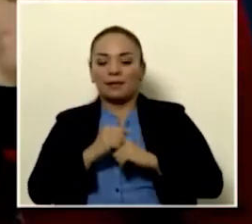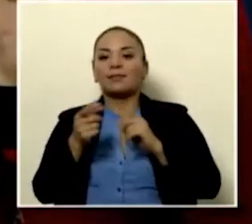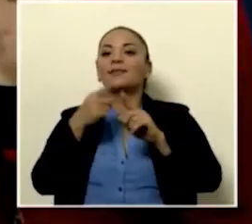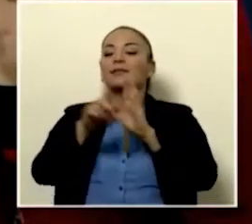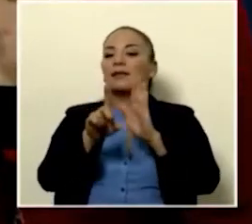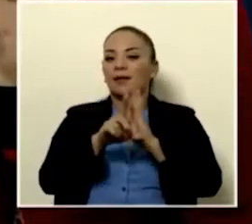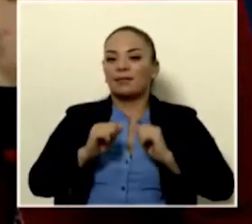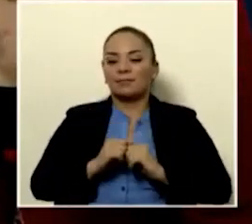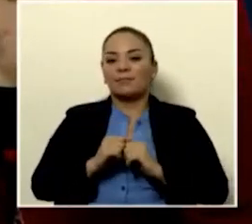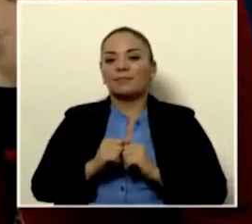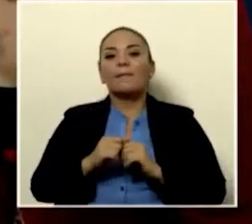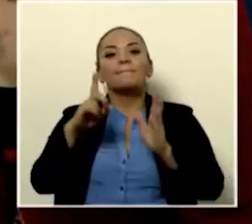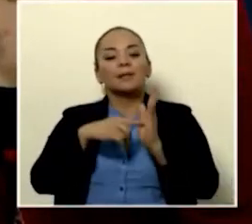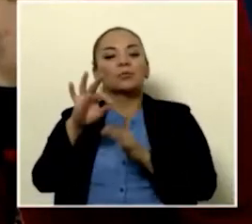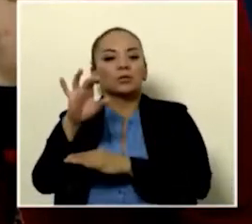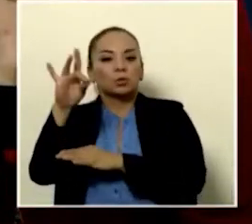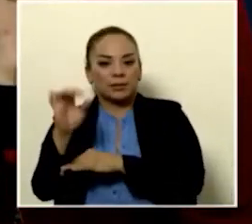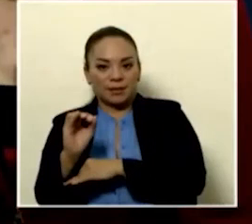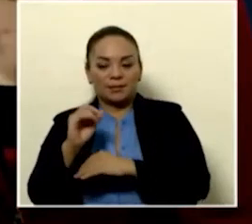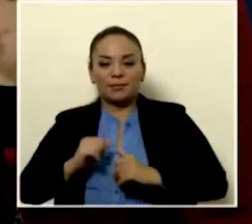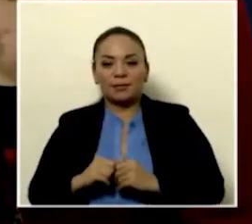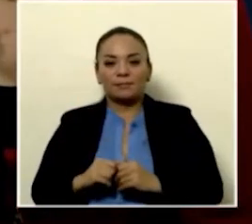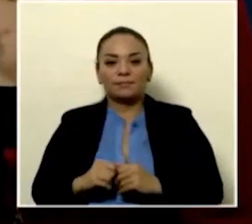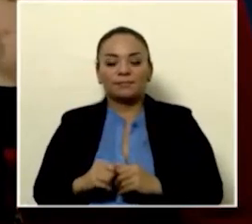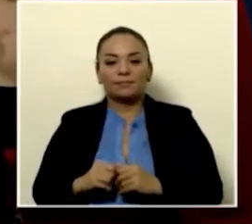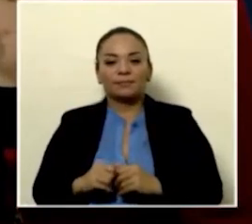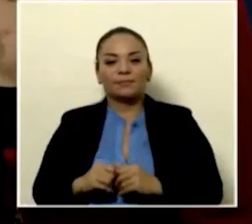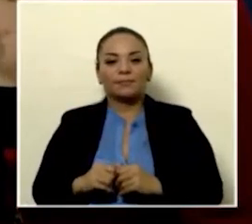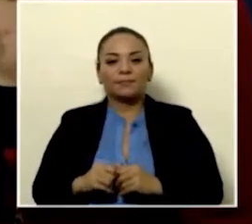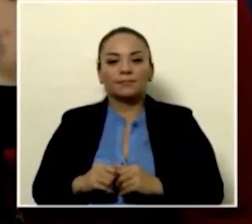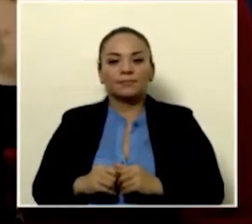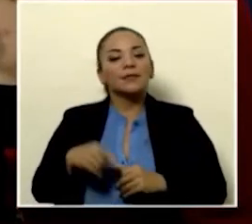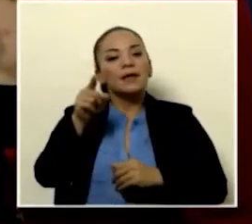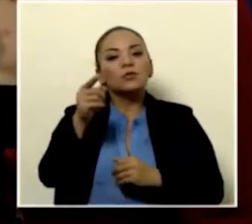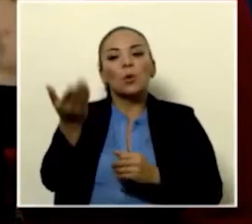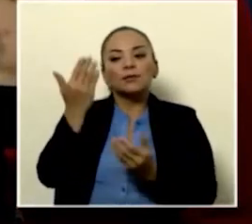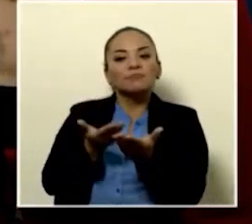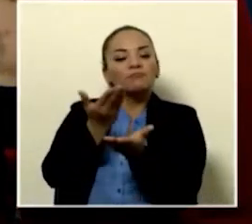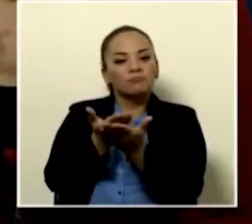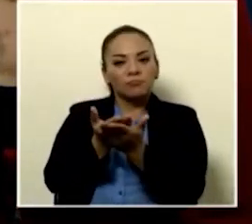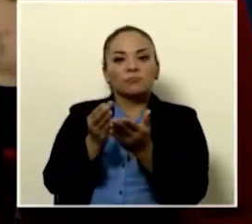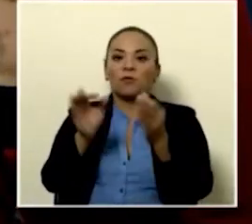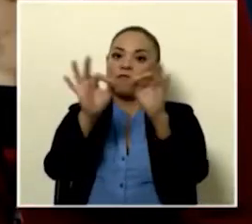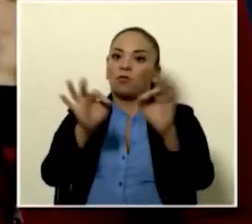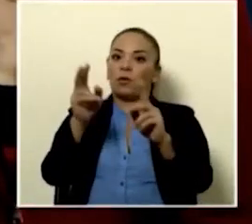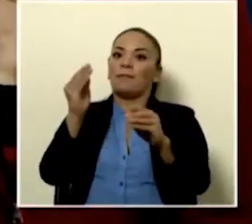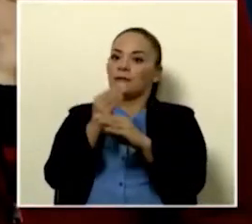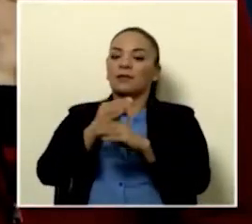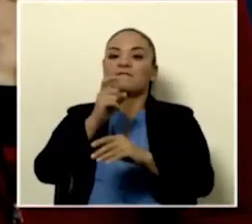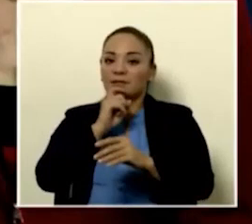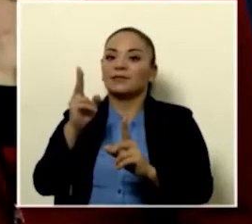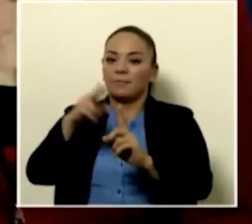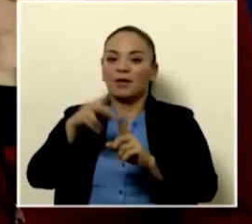que data de los 80s y por lo tanto planteaba una fórmula bastante difícil de aplicar. Tenemos